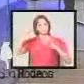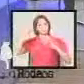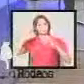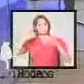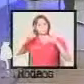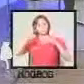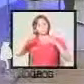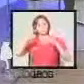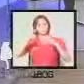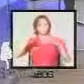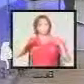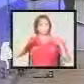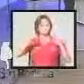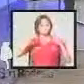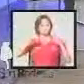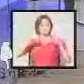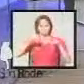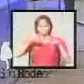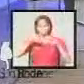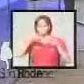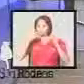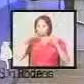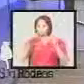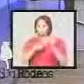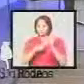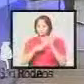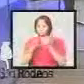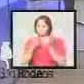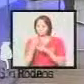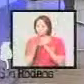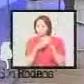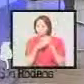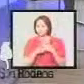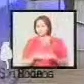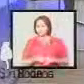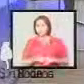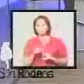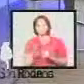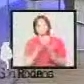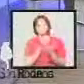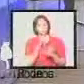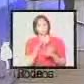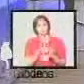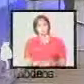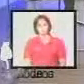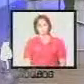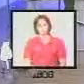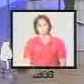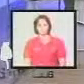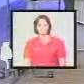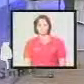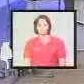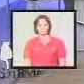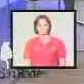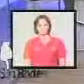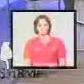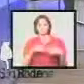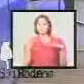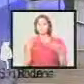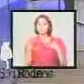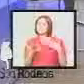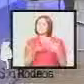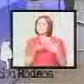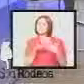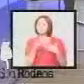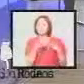de la banca, que se pueden mover pero no tienen con qué responder a su crédito. Así es. Esto es así. Así es. Y después, la otra parte